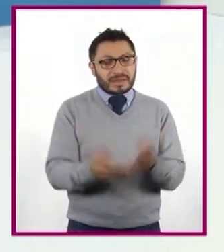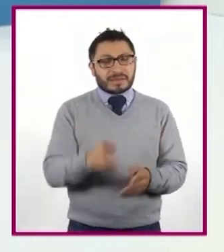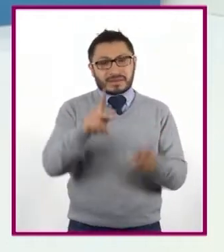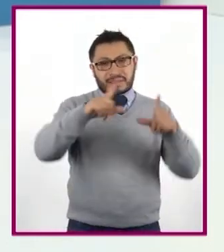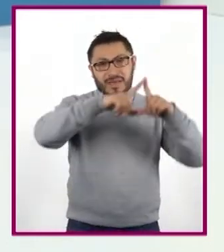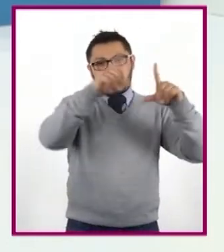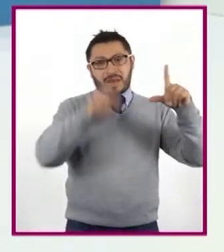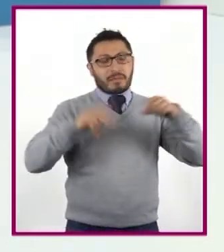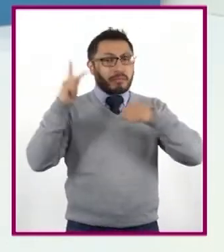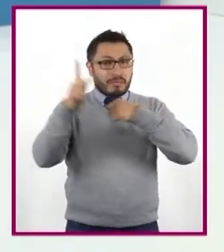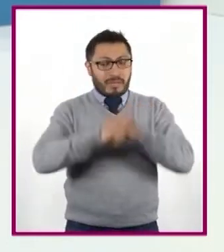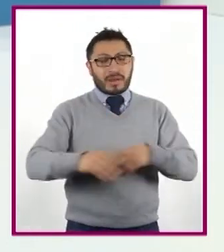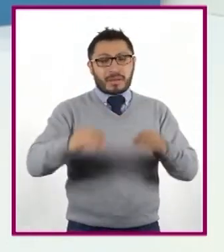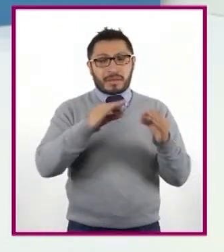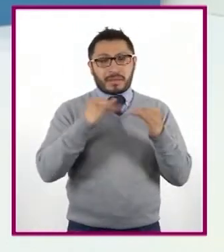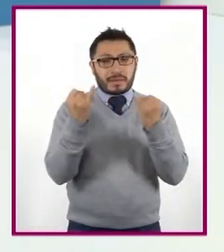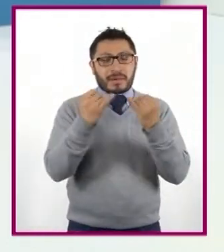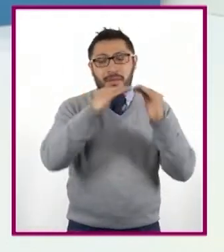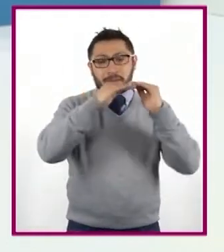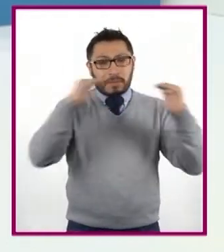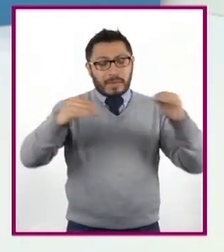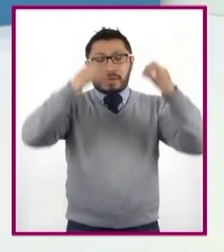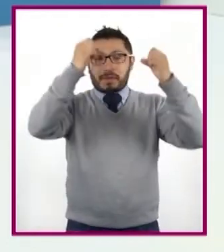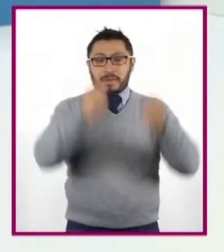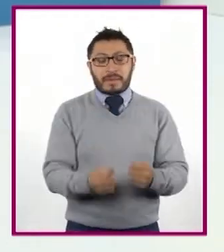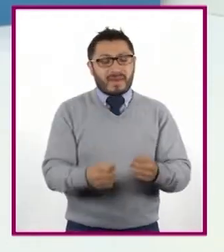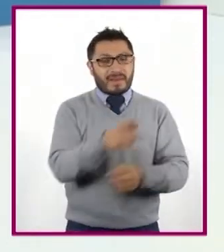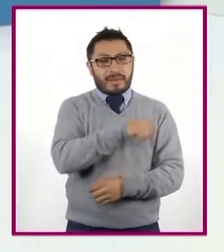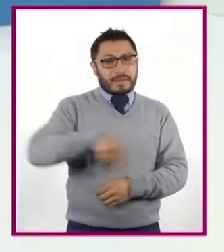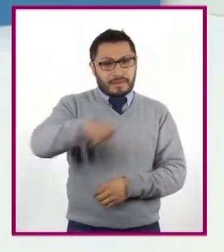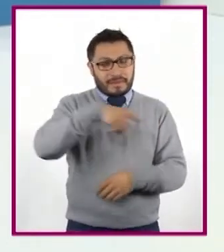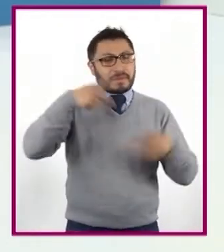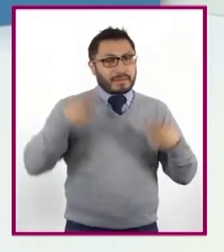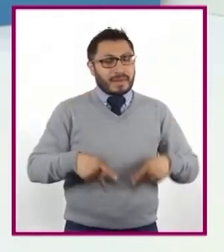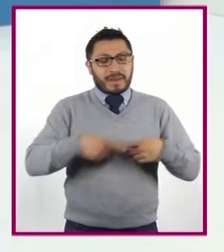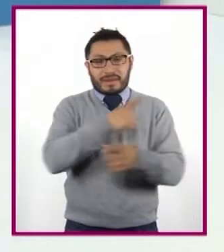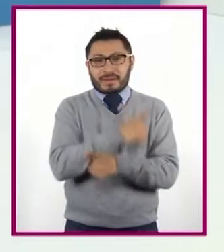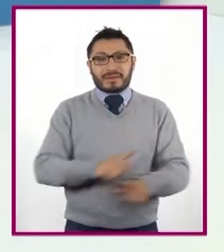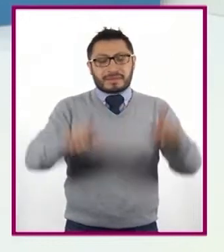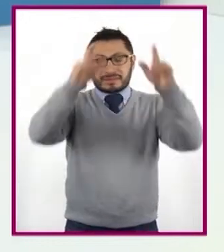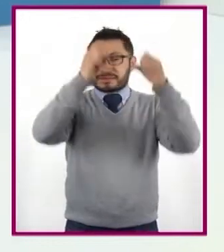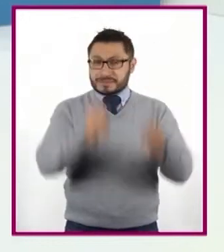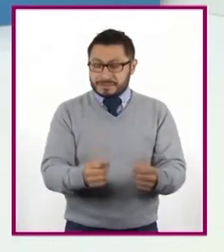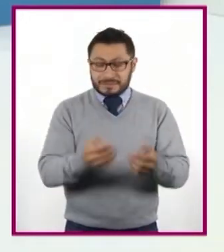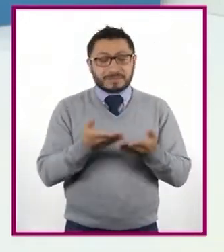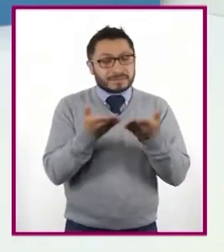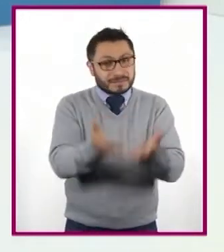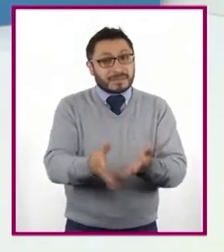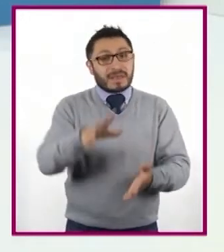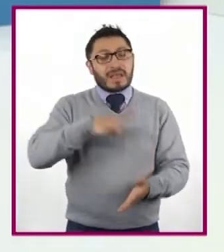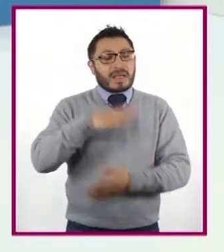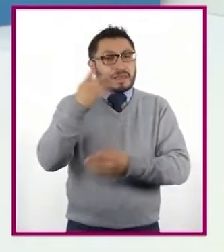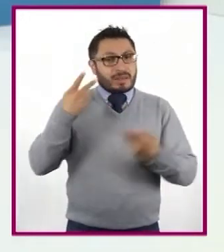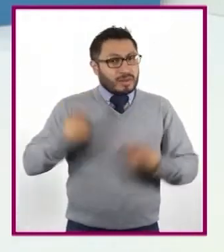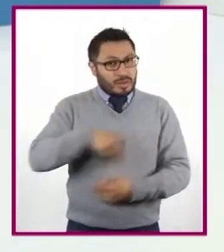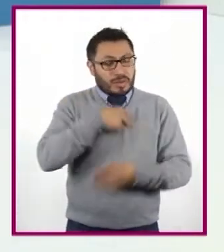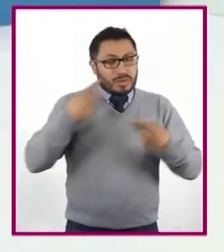país democrático en donde se garantice a sus habitantes estas libertades, la ciudadanía debe de